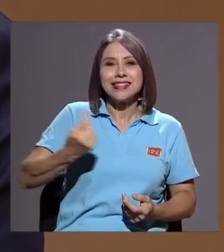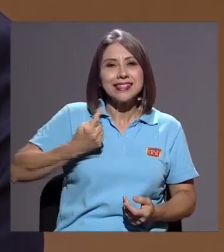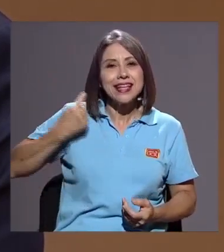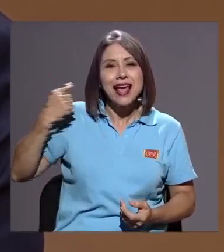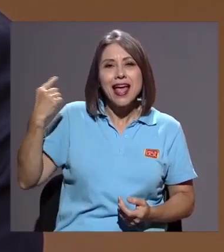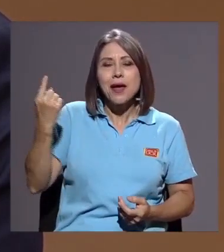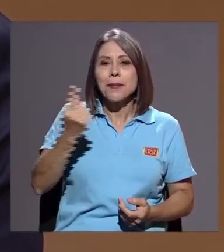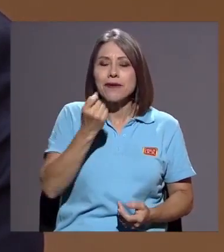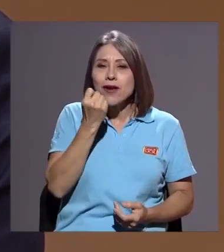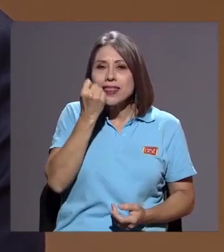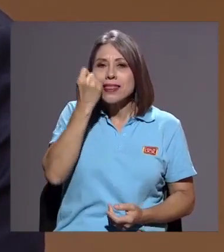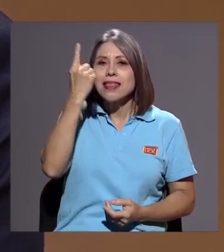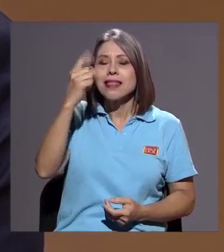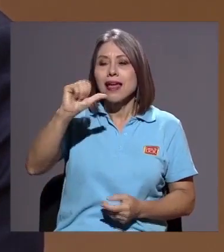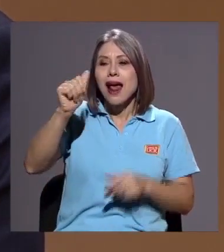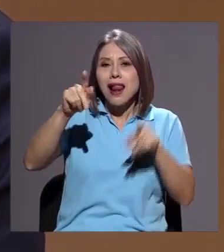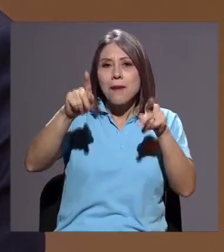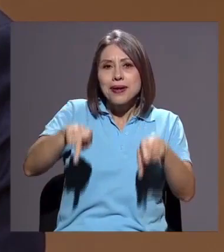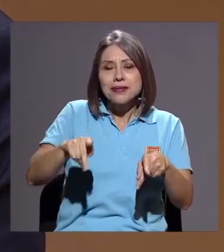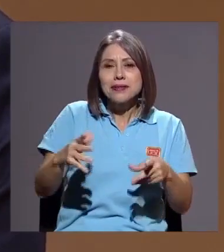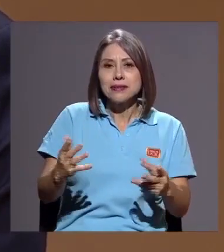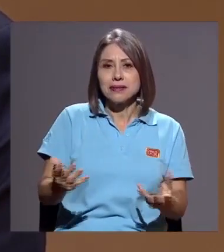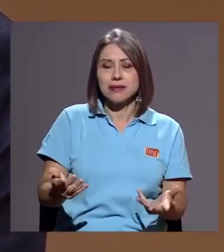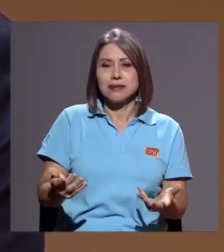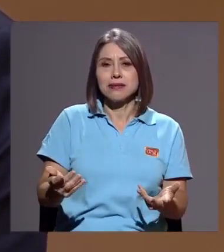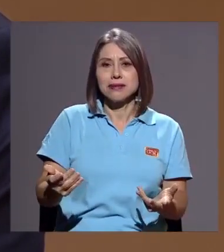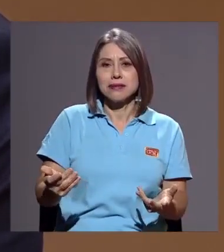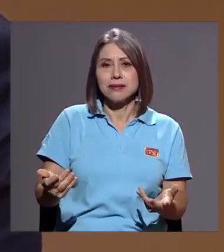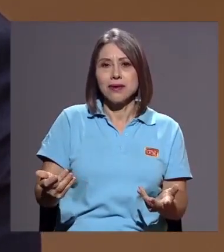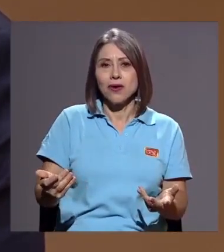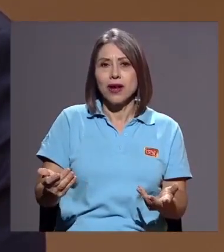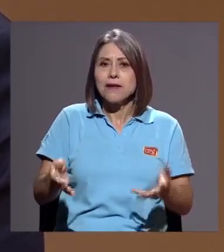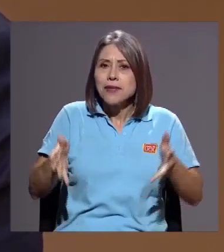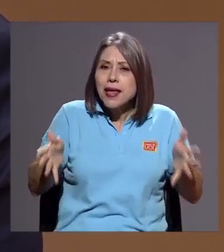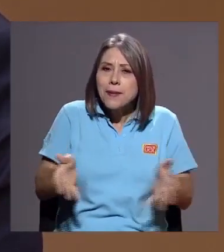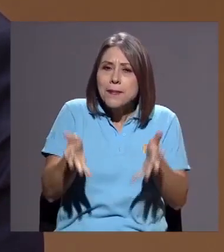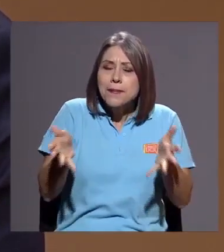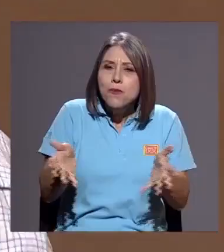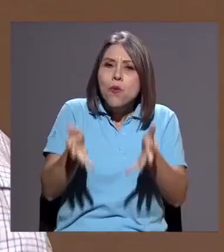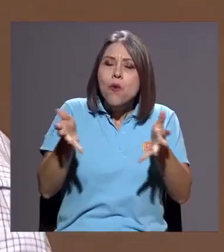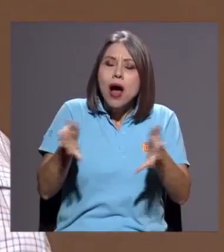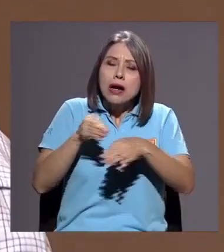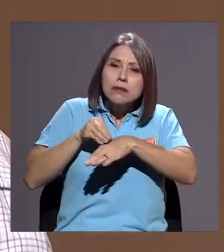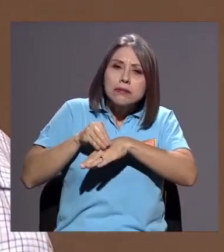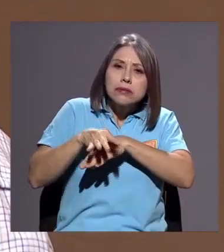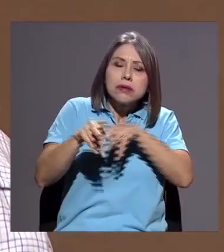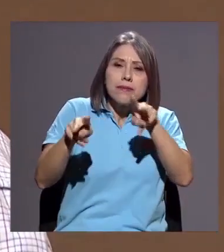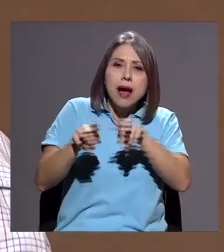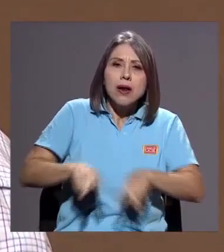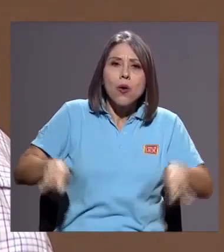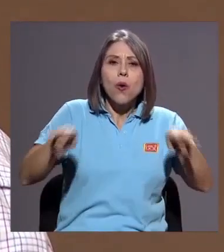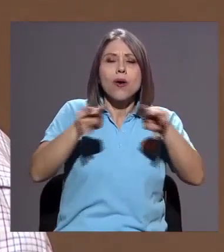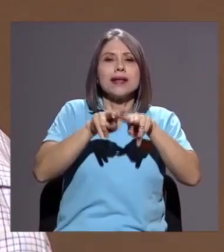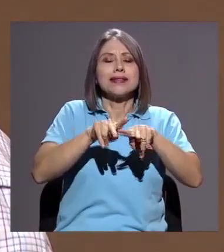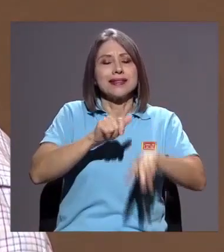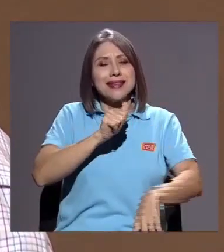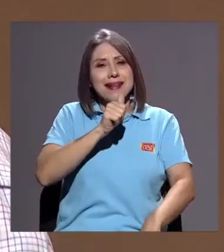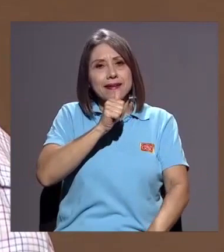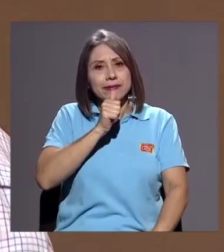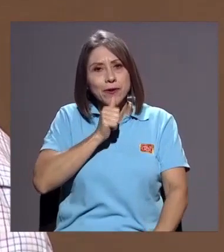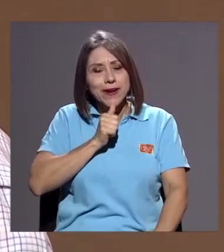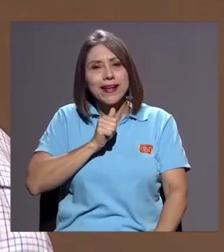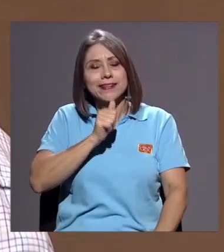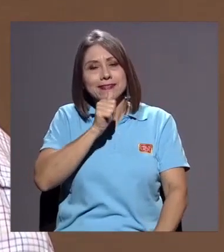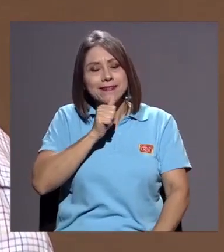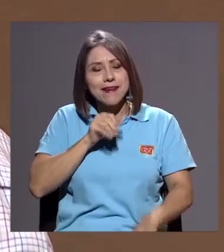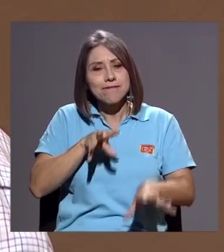el entender a la persona y en empujar los valores, ¿verdad? Y la tolerancia, ¿verdad? Es